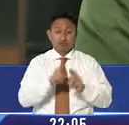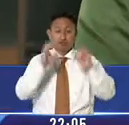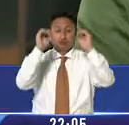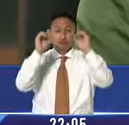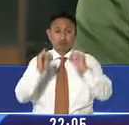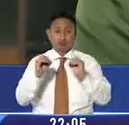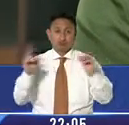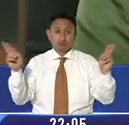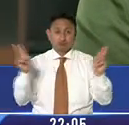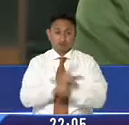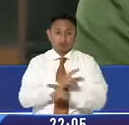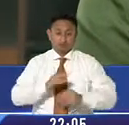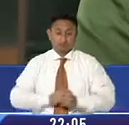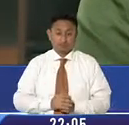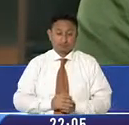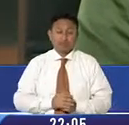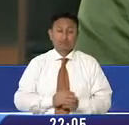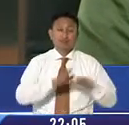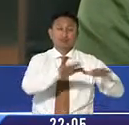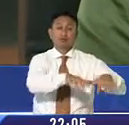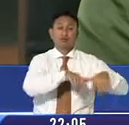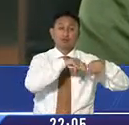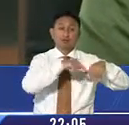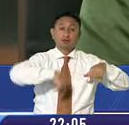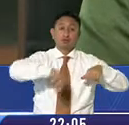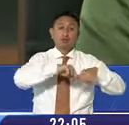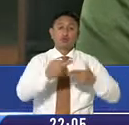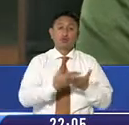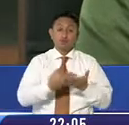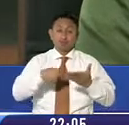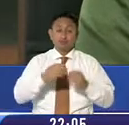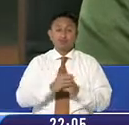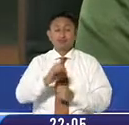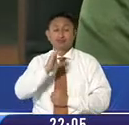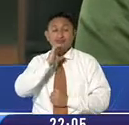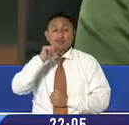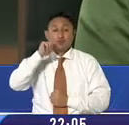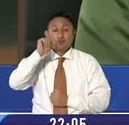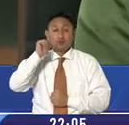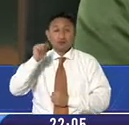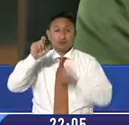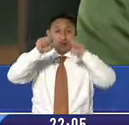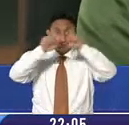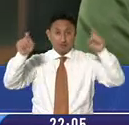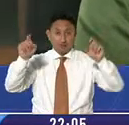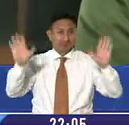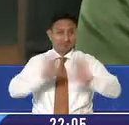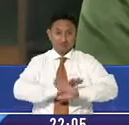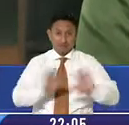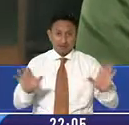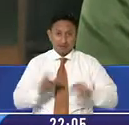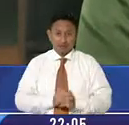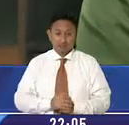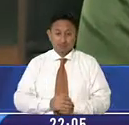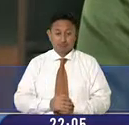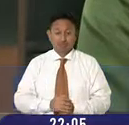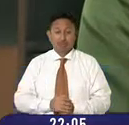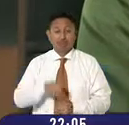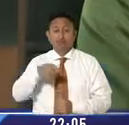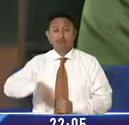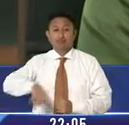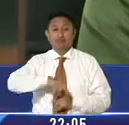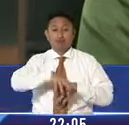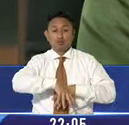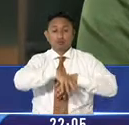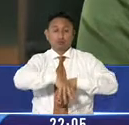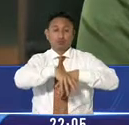centros de convenciones y salas de recepciones para cenas, almuerzos corporativos. Conciertos, pases de niño, procesiones, novenas